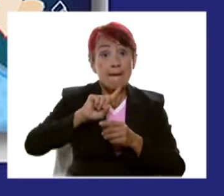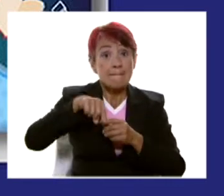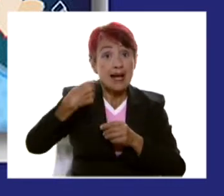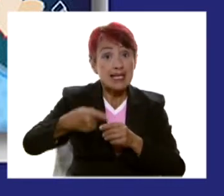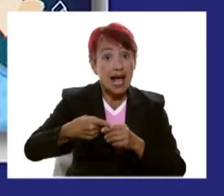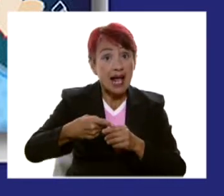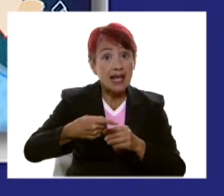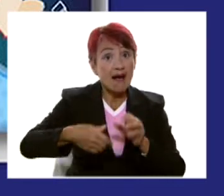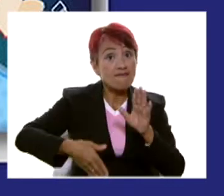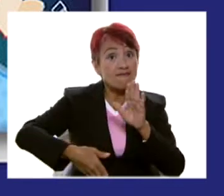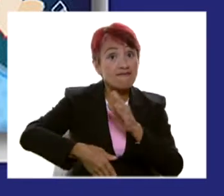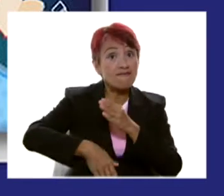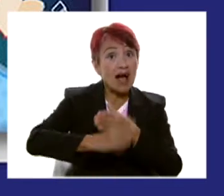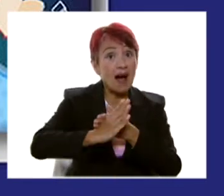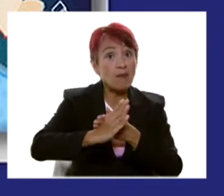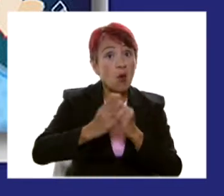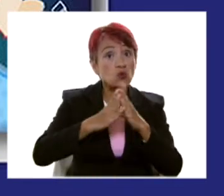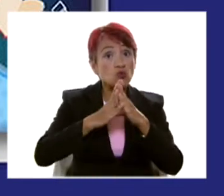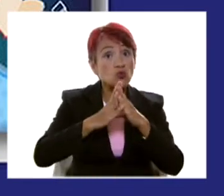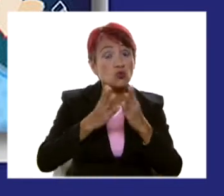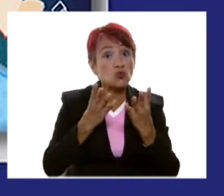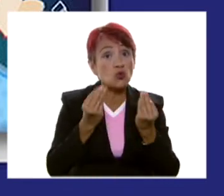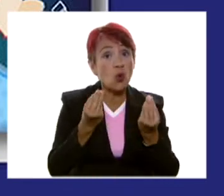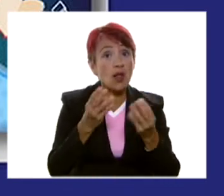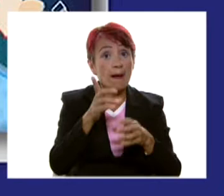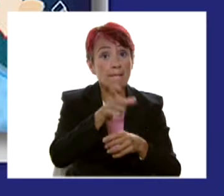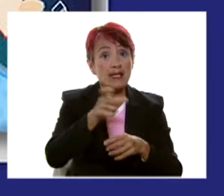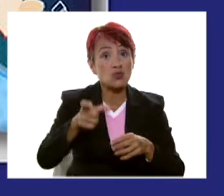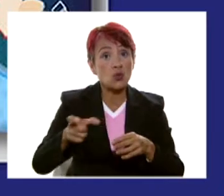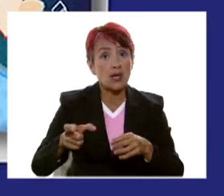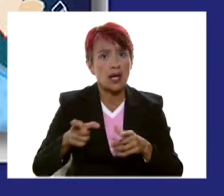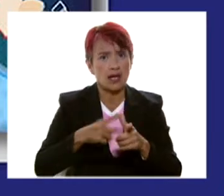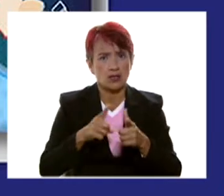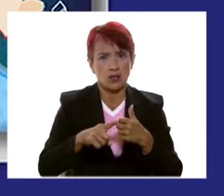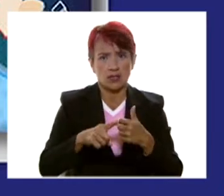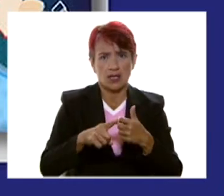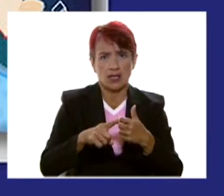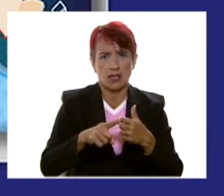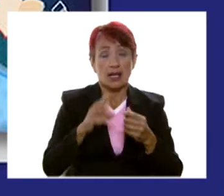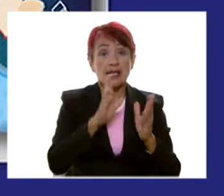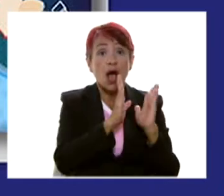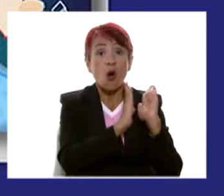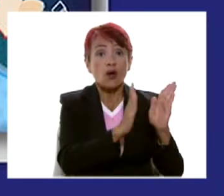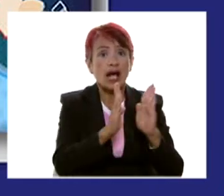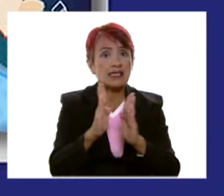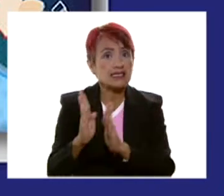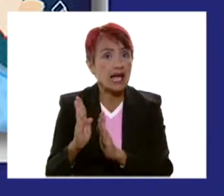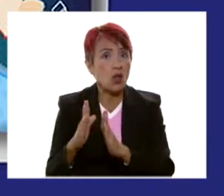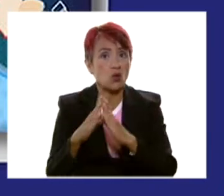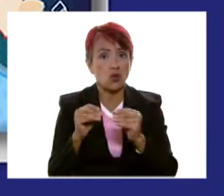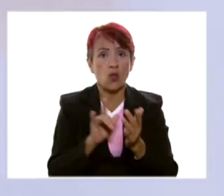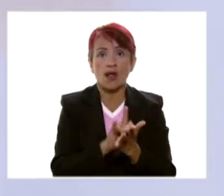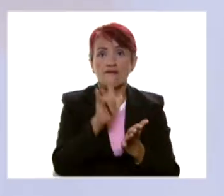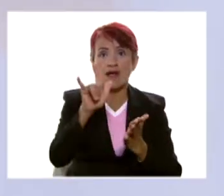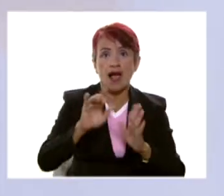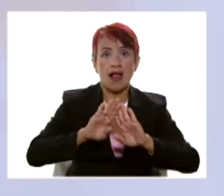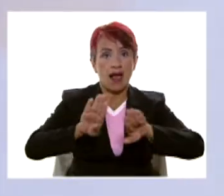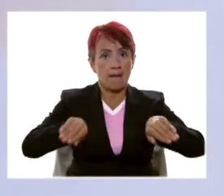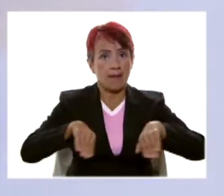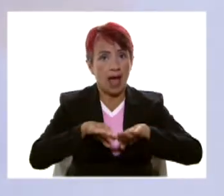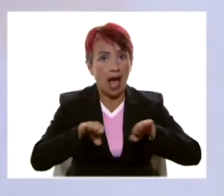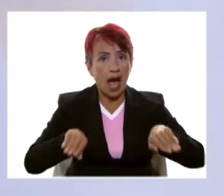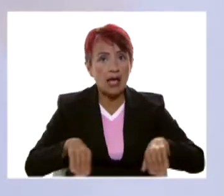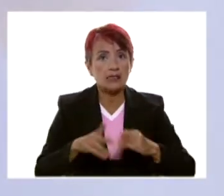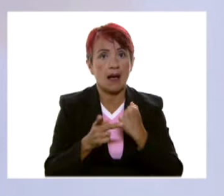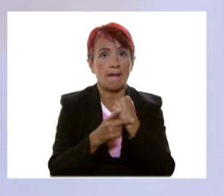paseo al parque, quiere decir que mañana van varias personas. 2, que todo está organizado, típico viaje de la playa o típico viaje